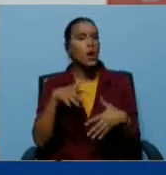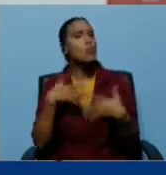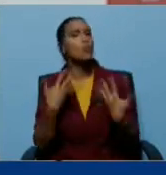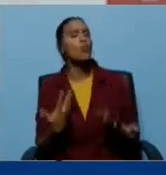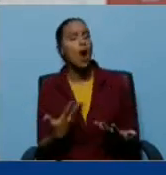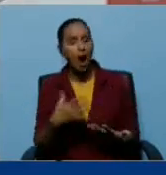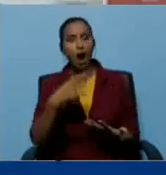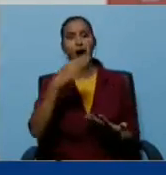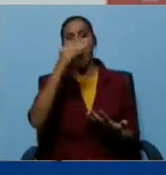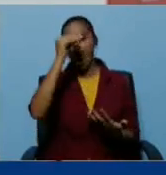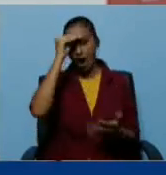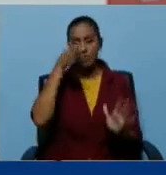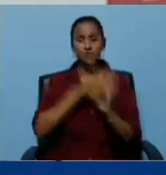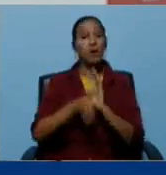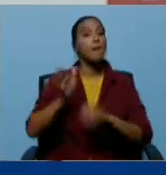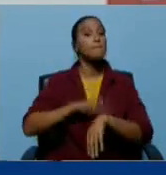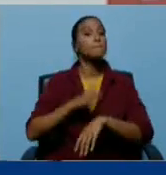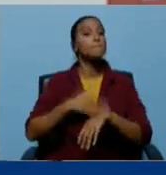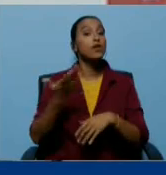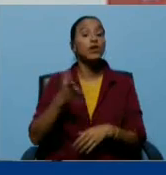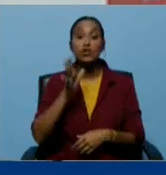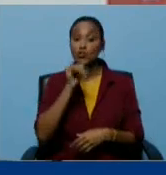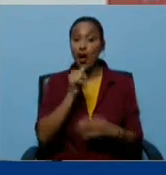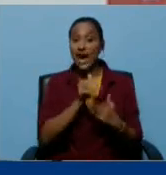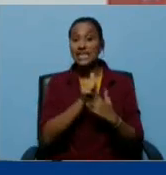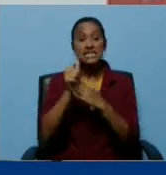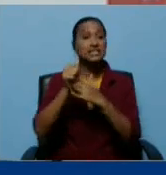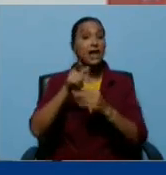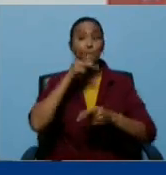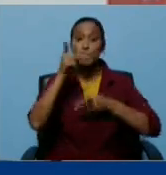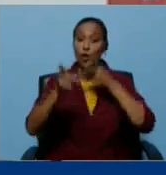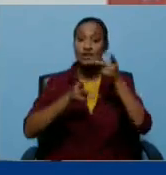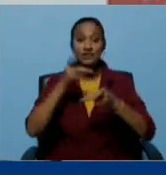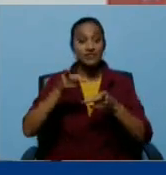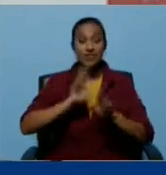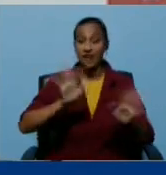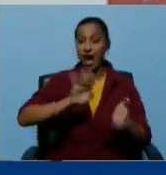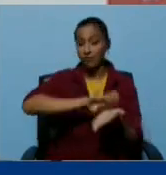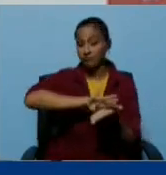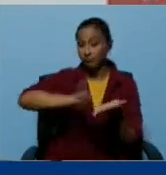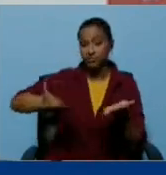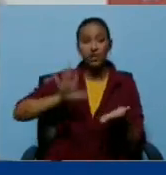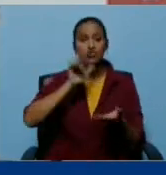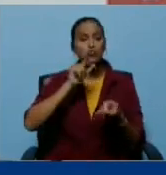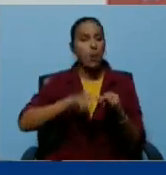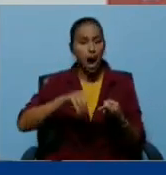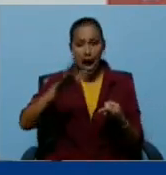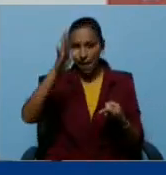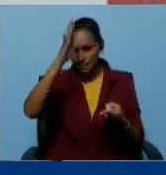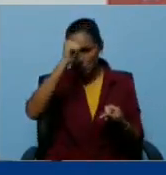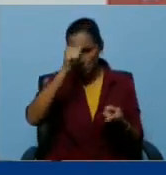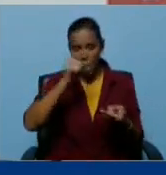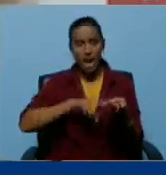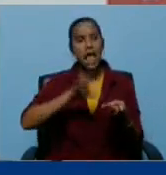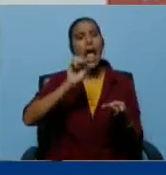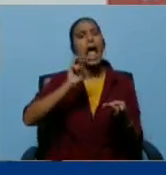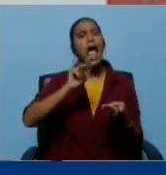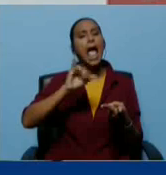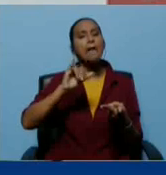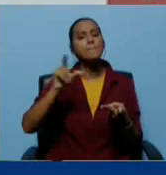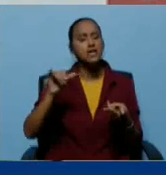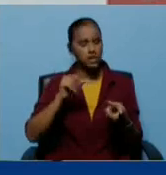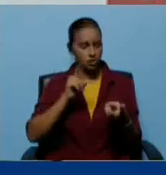No hay líderes políticos, los han desechado. Ya no existe Manuel Rosales, Luis Emilio Rondón,